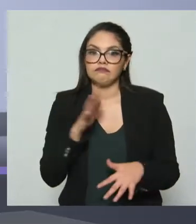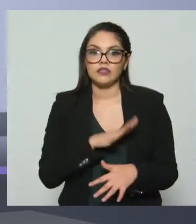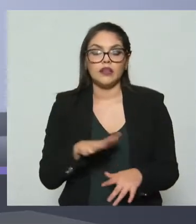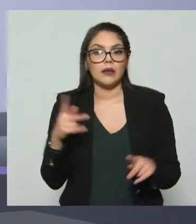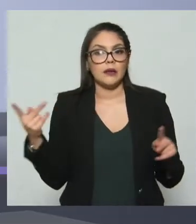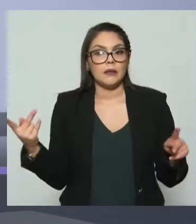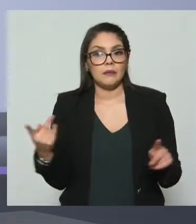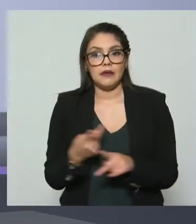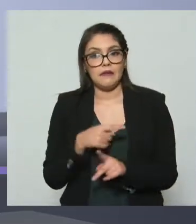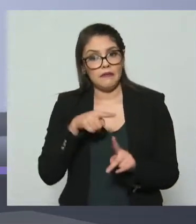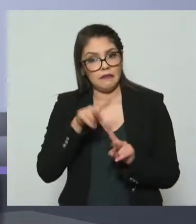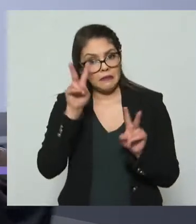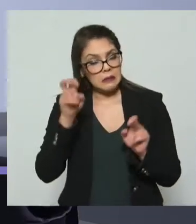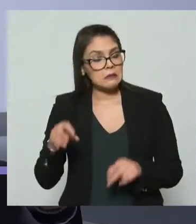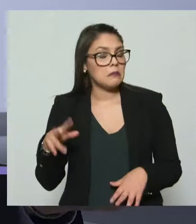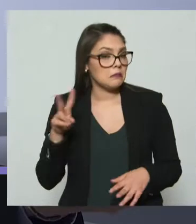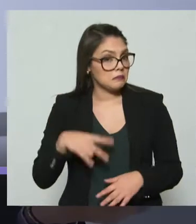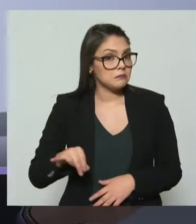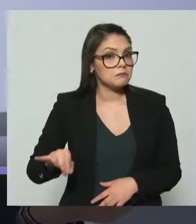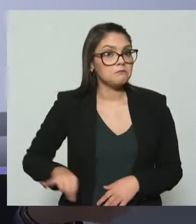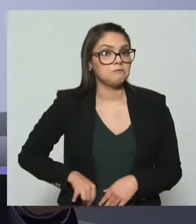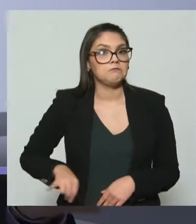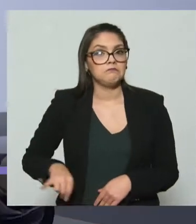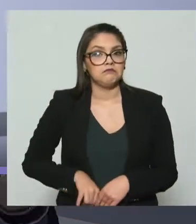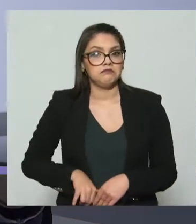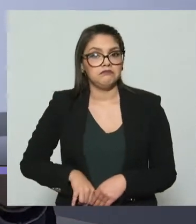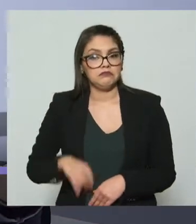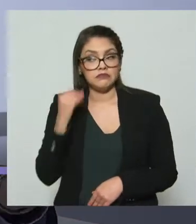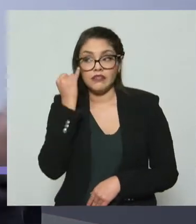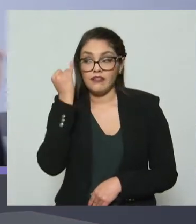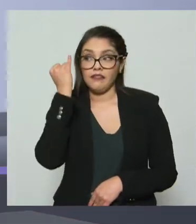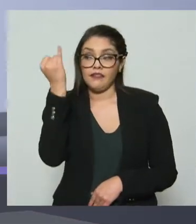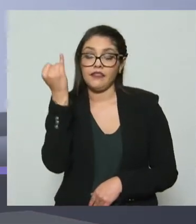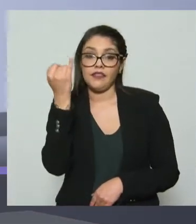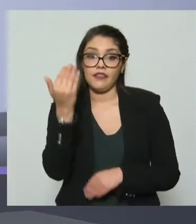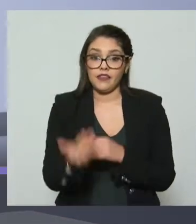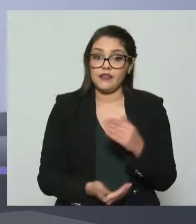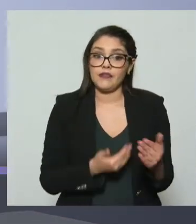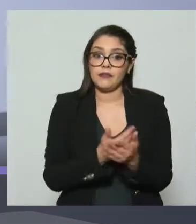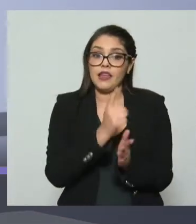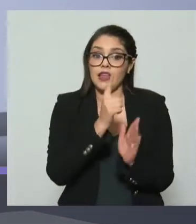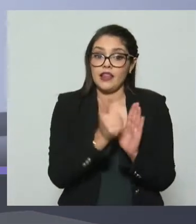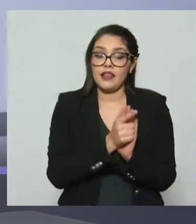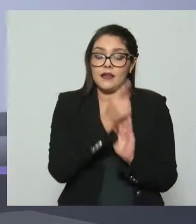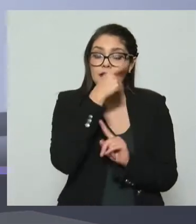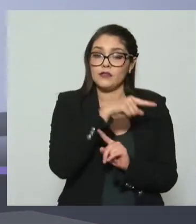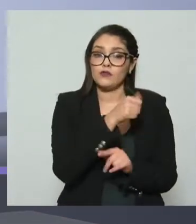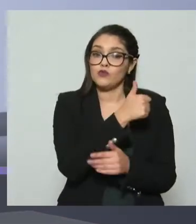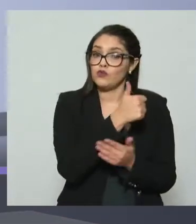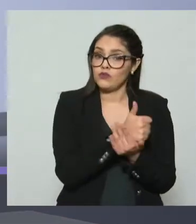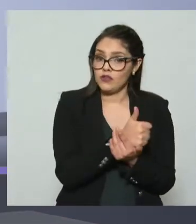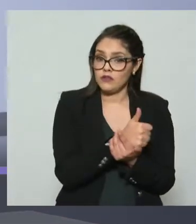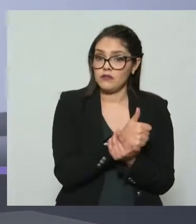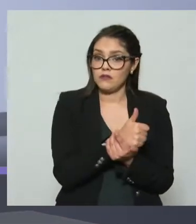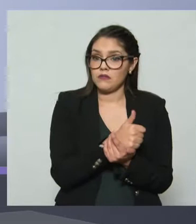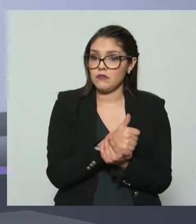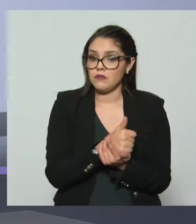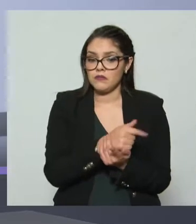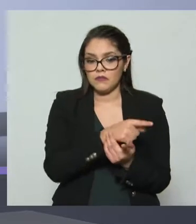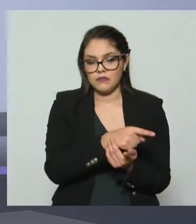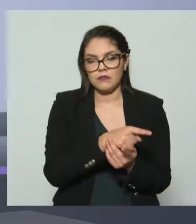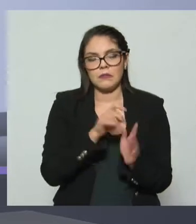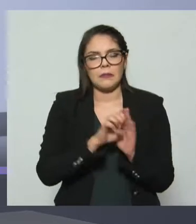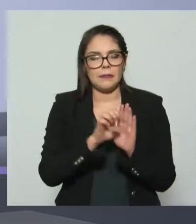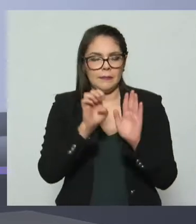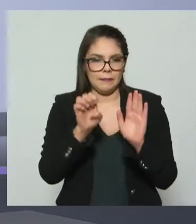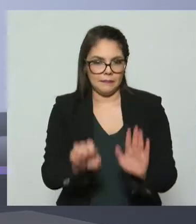ese fue un tema muy interesante. Es una iniciativa y una ley ciudadana que el Congreso fortalecimos. Te voy a poner un ejemplo,